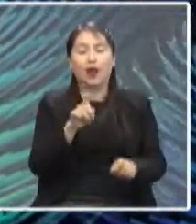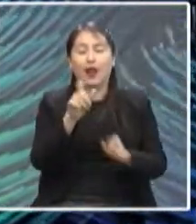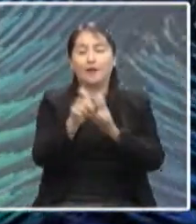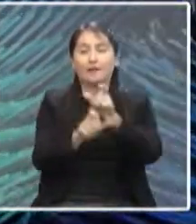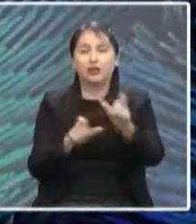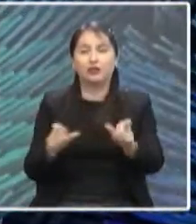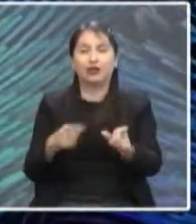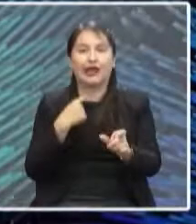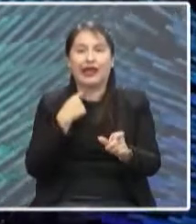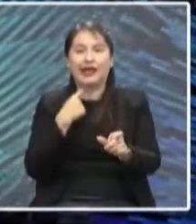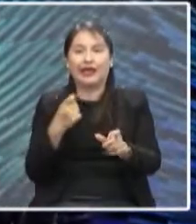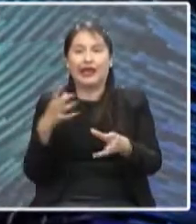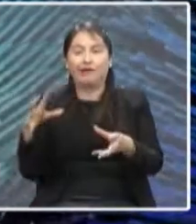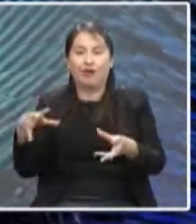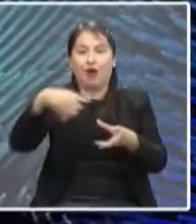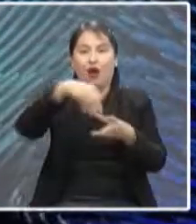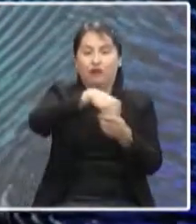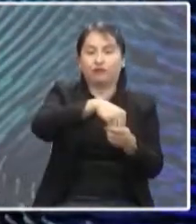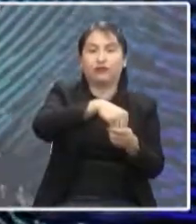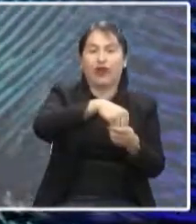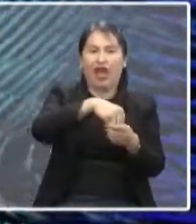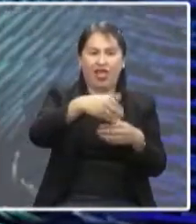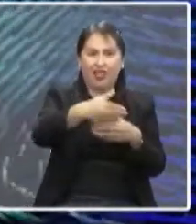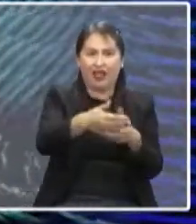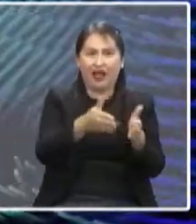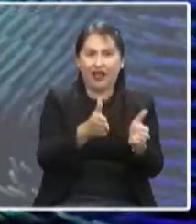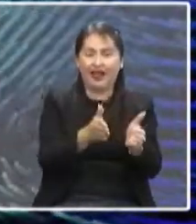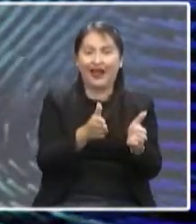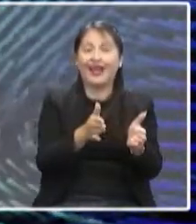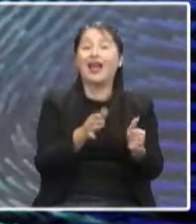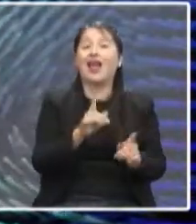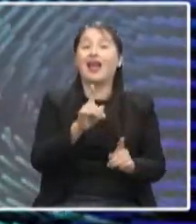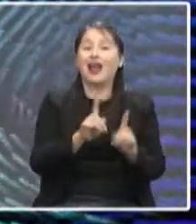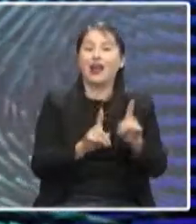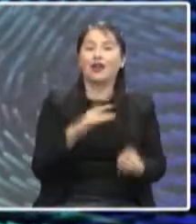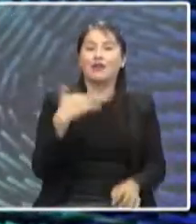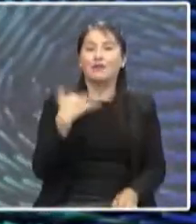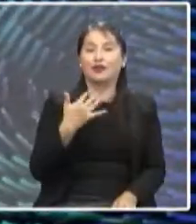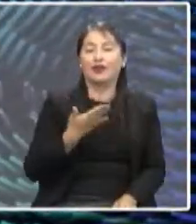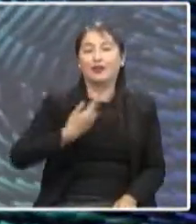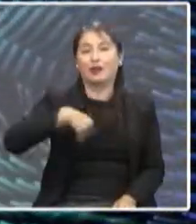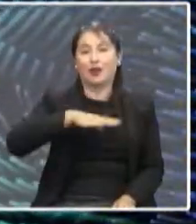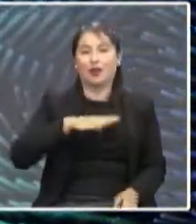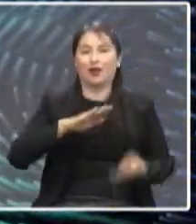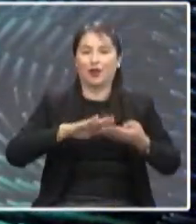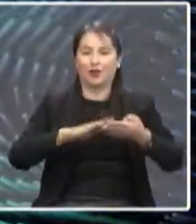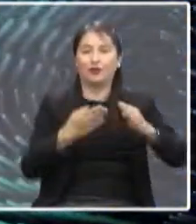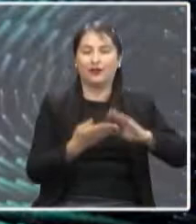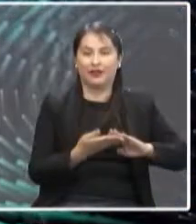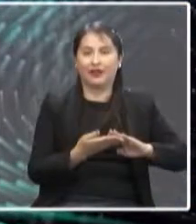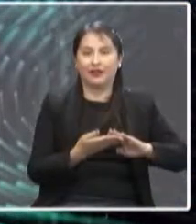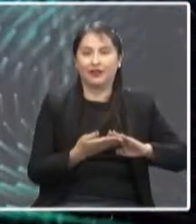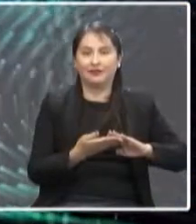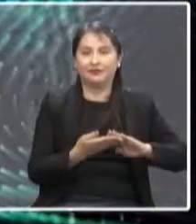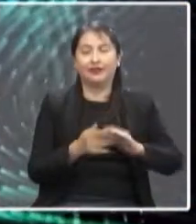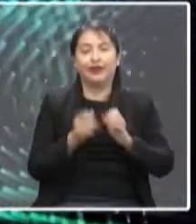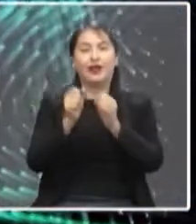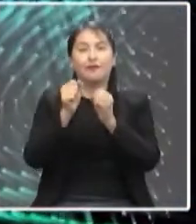es importante para nuestras comunidades? ¿Qué es importante para poder